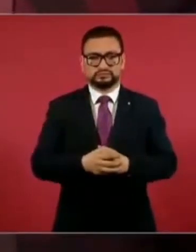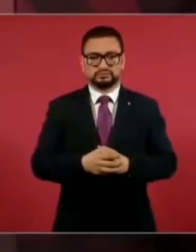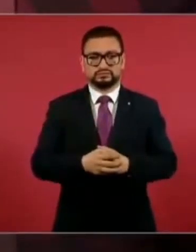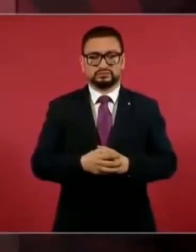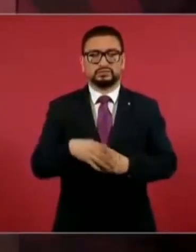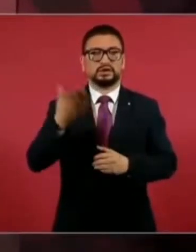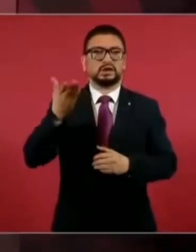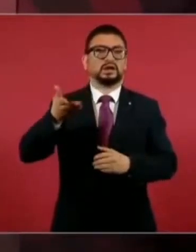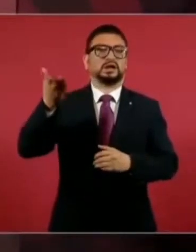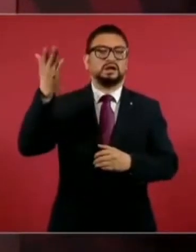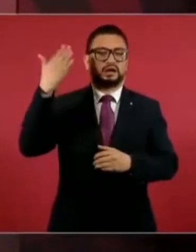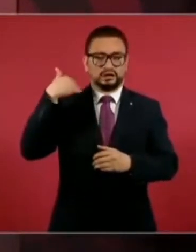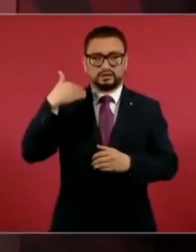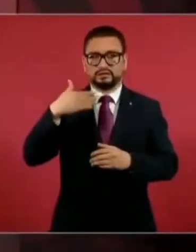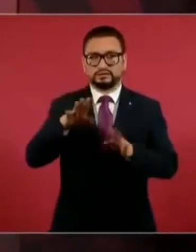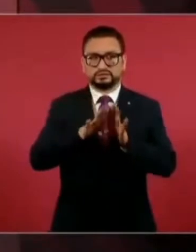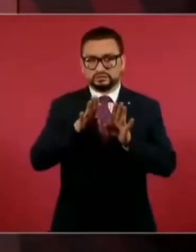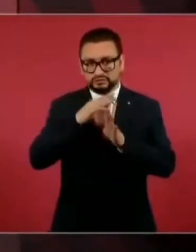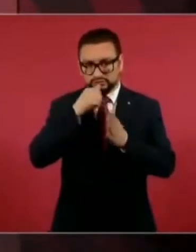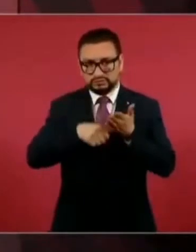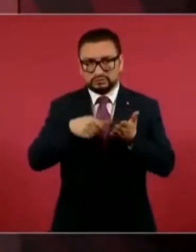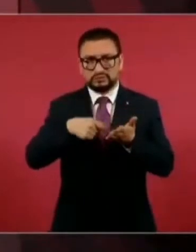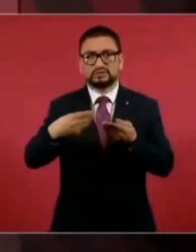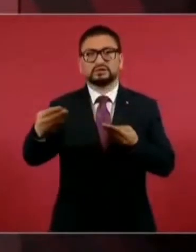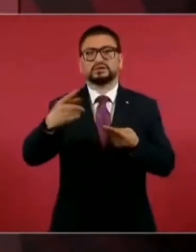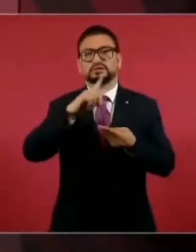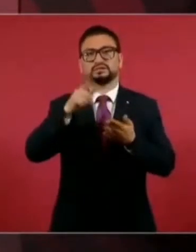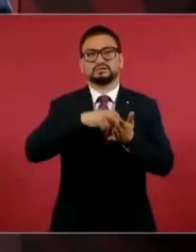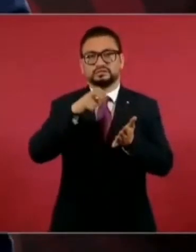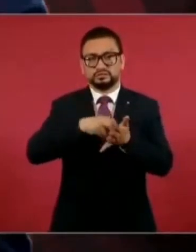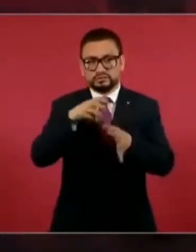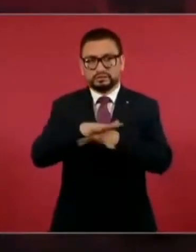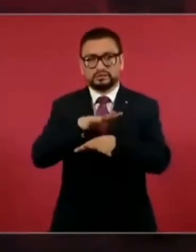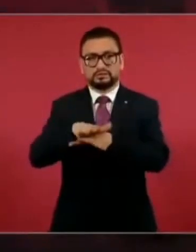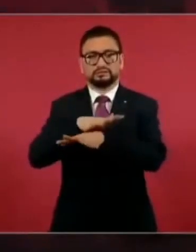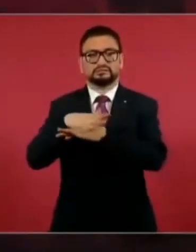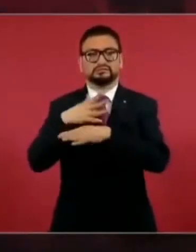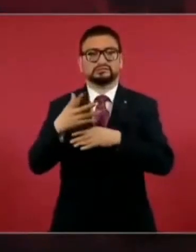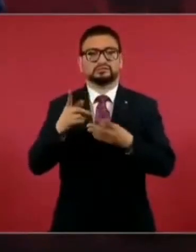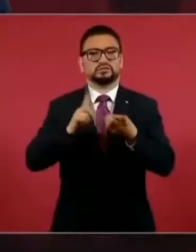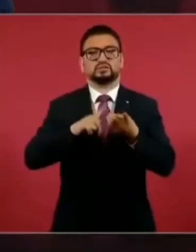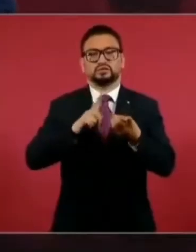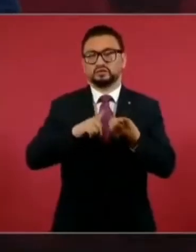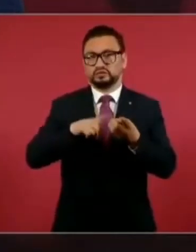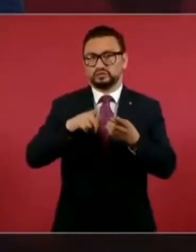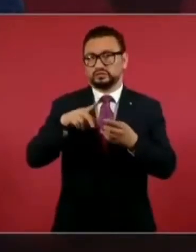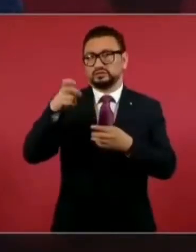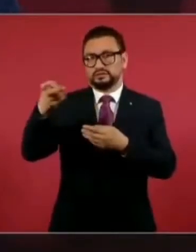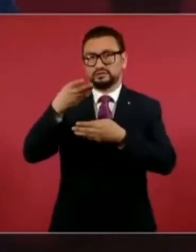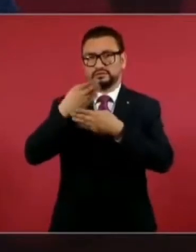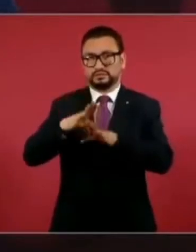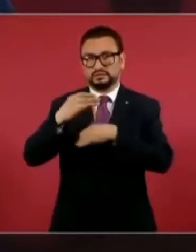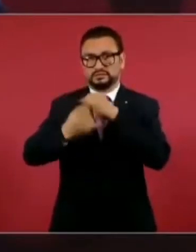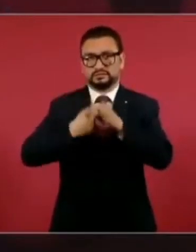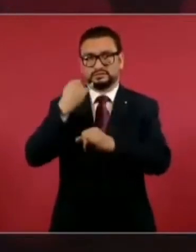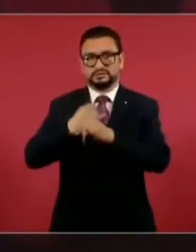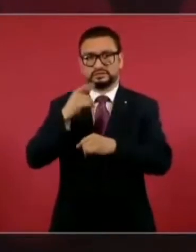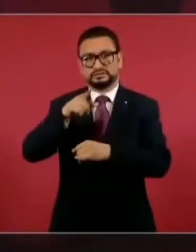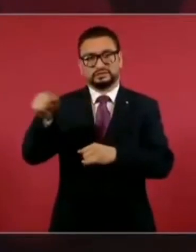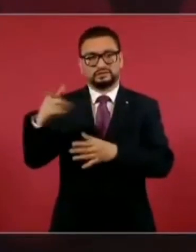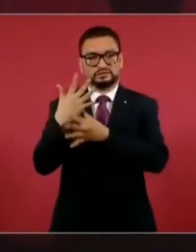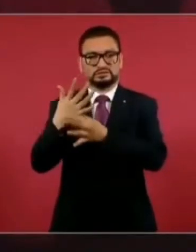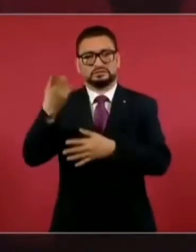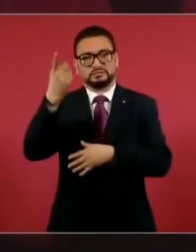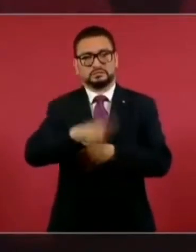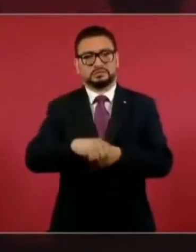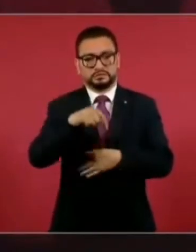Antes las cartas de intención, luego las reformas estructurales. Pues de los organismos financieros internacionales, y no solo se